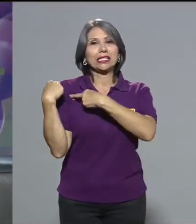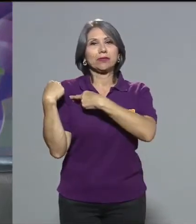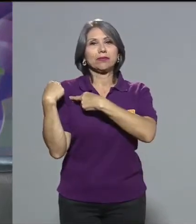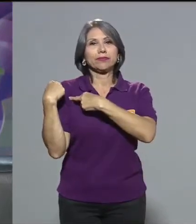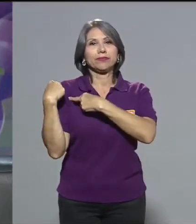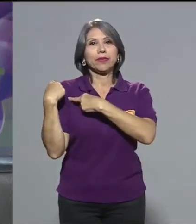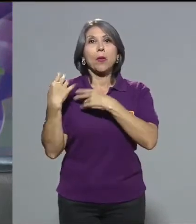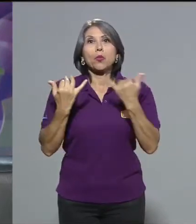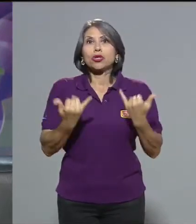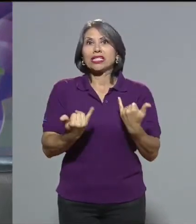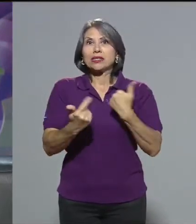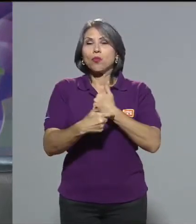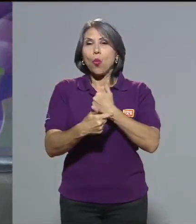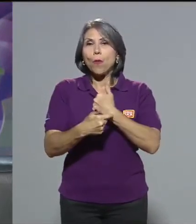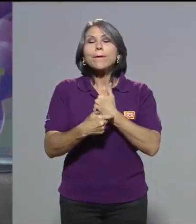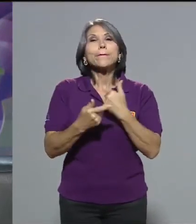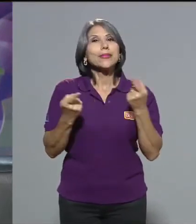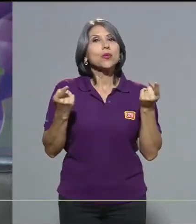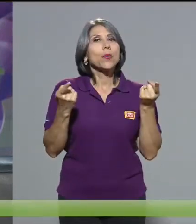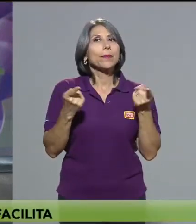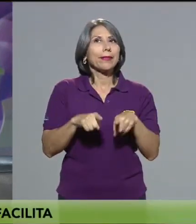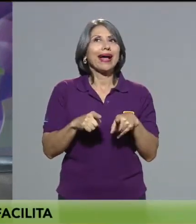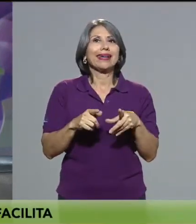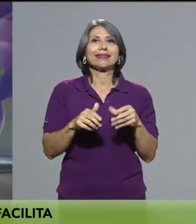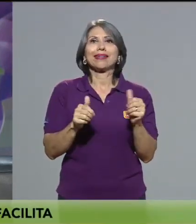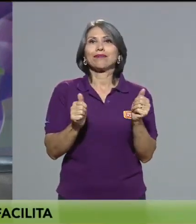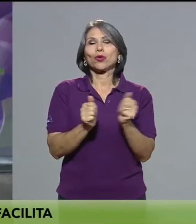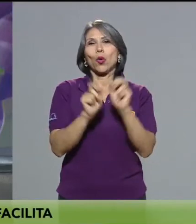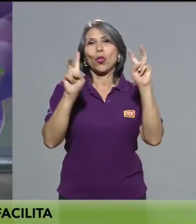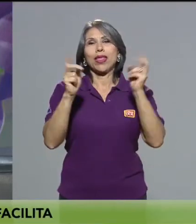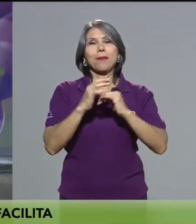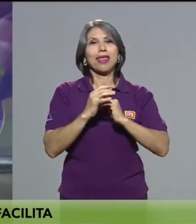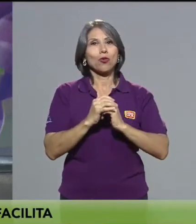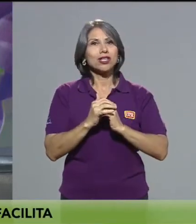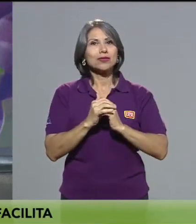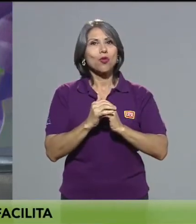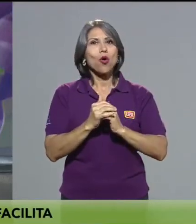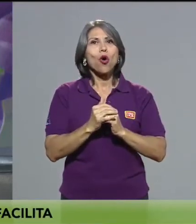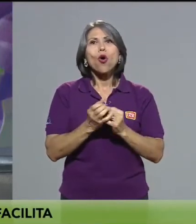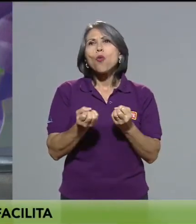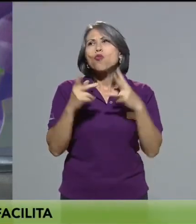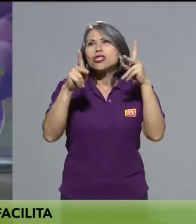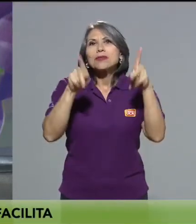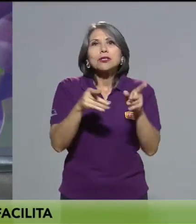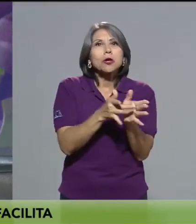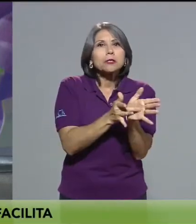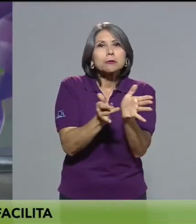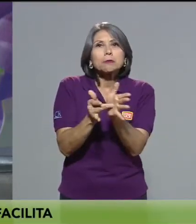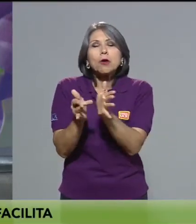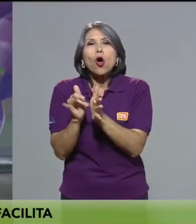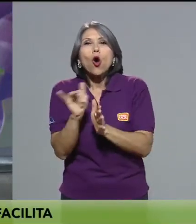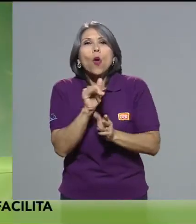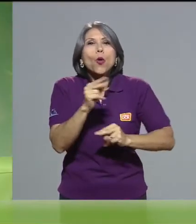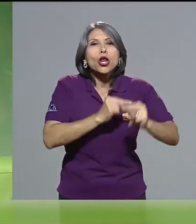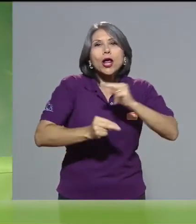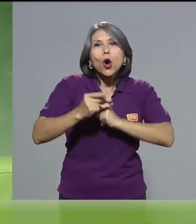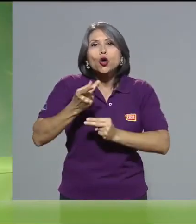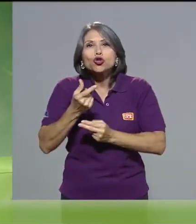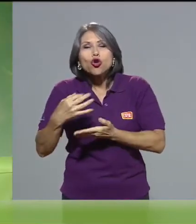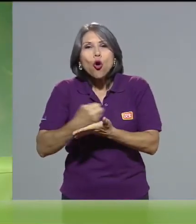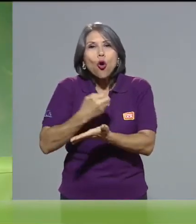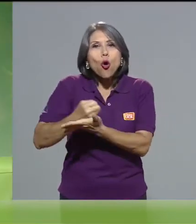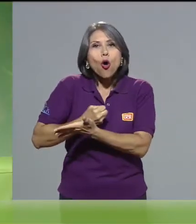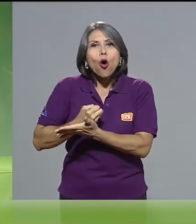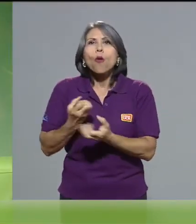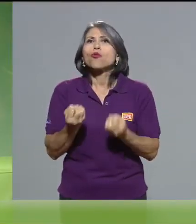este momento el autismo se ha tomado como negocio, porque hay muchas personas con autismo, ¿verdad? En este momento en el